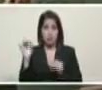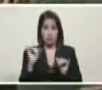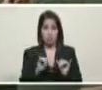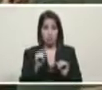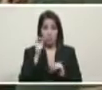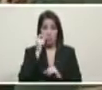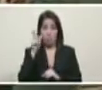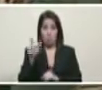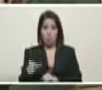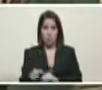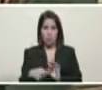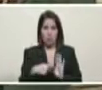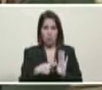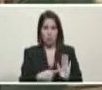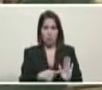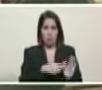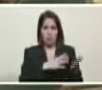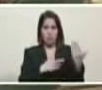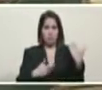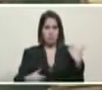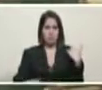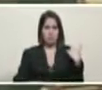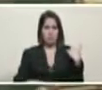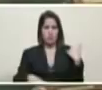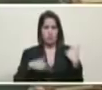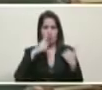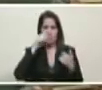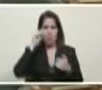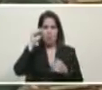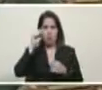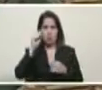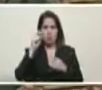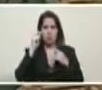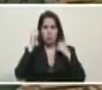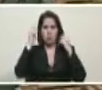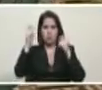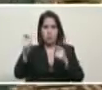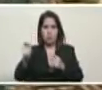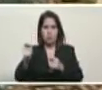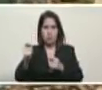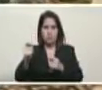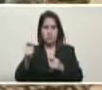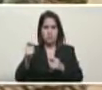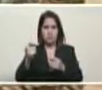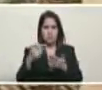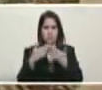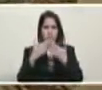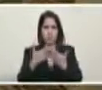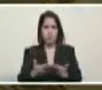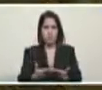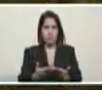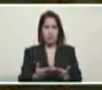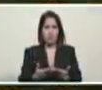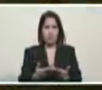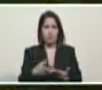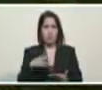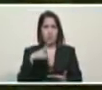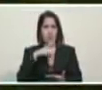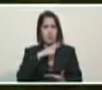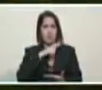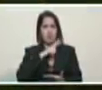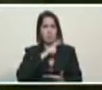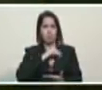este momento y quien el presidente de la República, Nicolás Maduro Moros, hace entrega de este